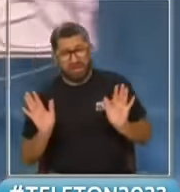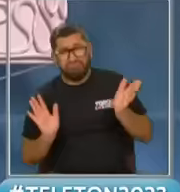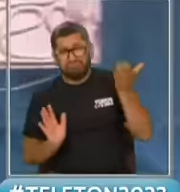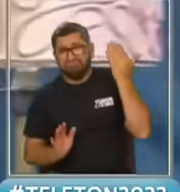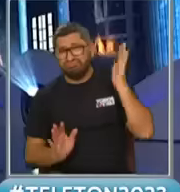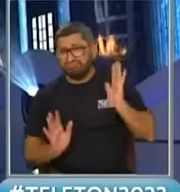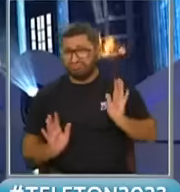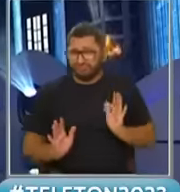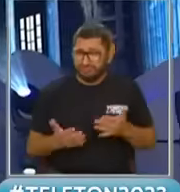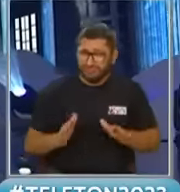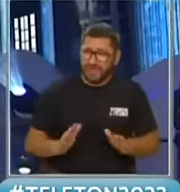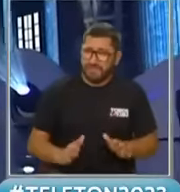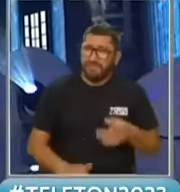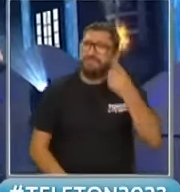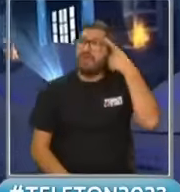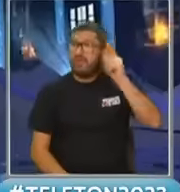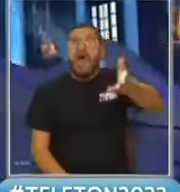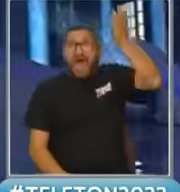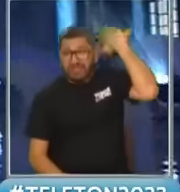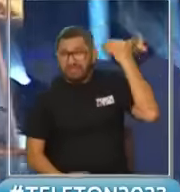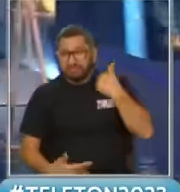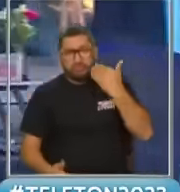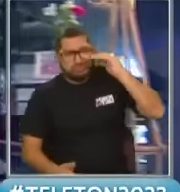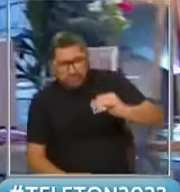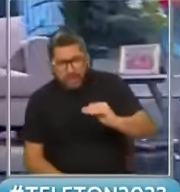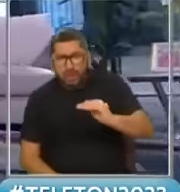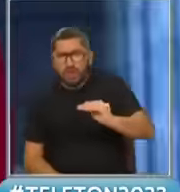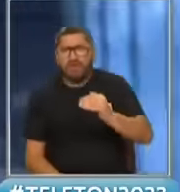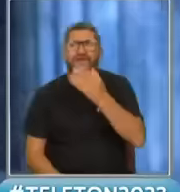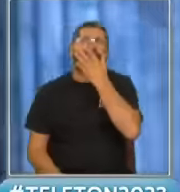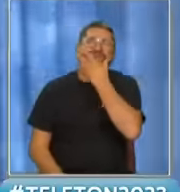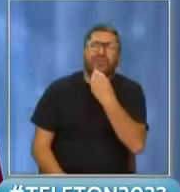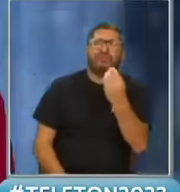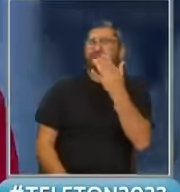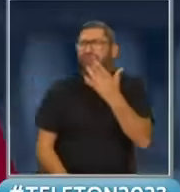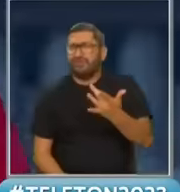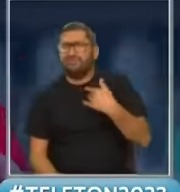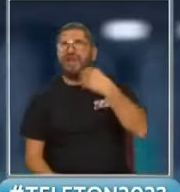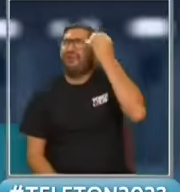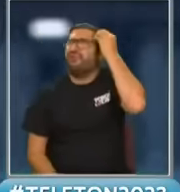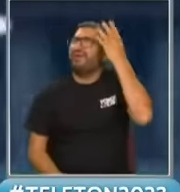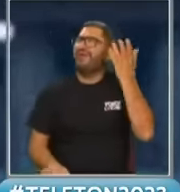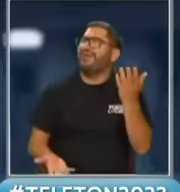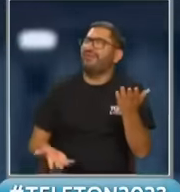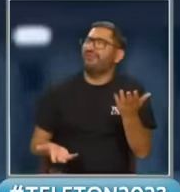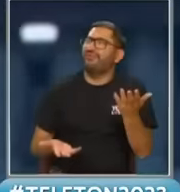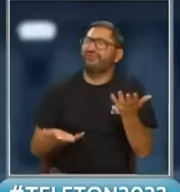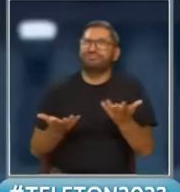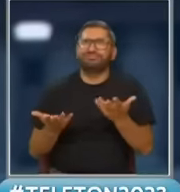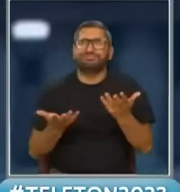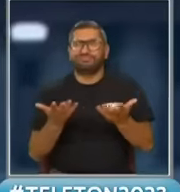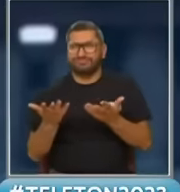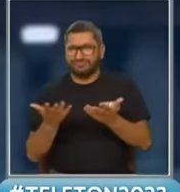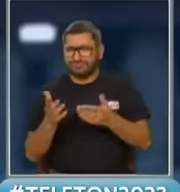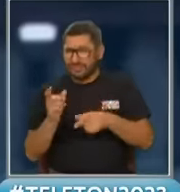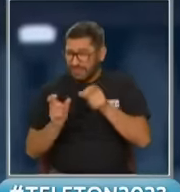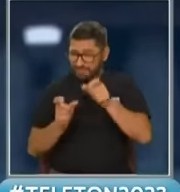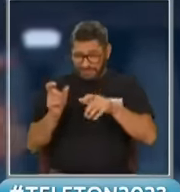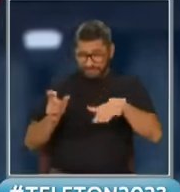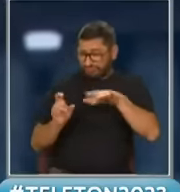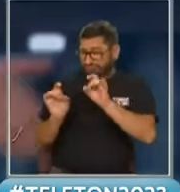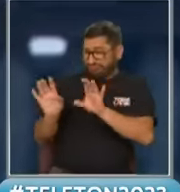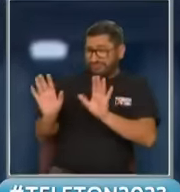Pero antes, cuando nosotros estudiamos, era muy lindo cuando estudiamos, porque yo me acuerdo, o sea, los que somos